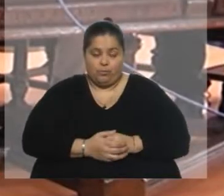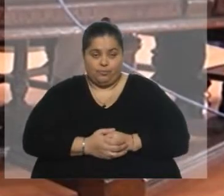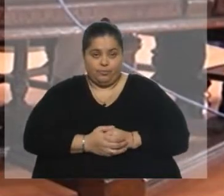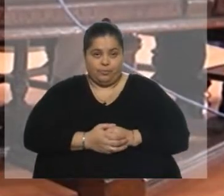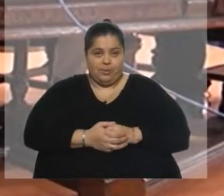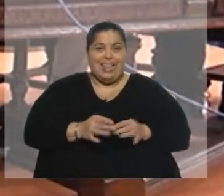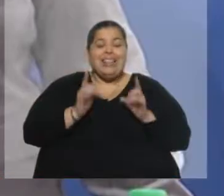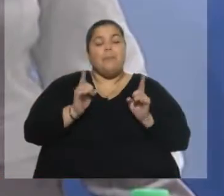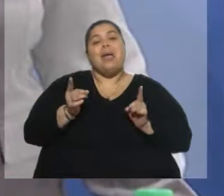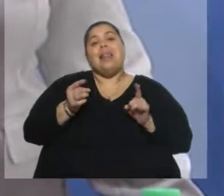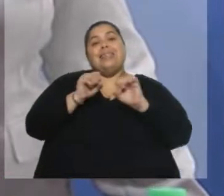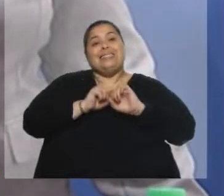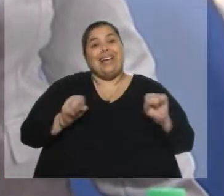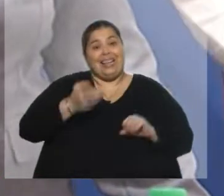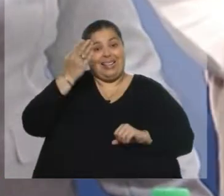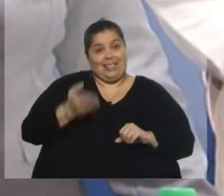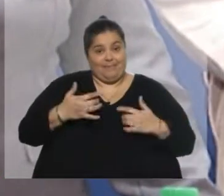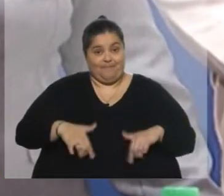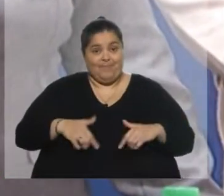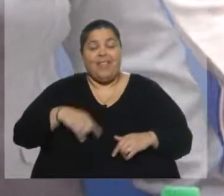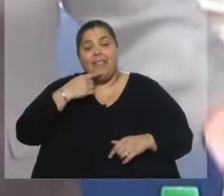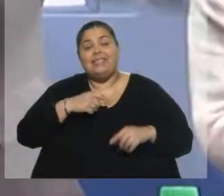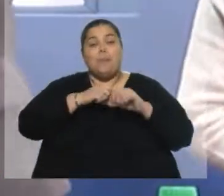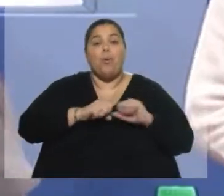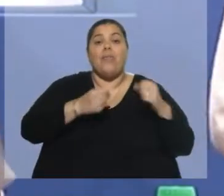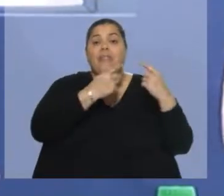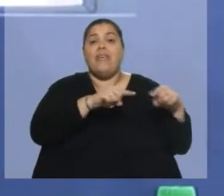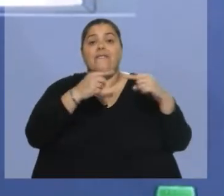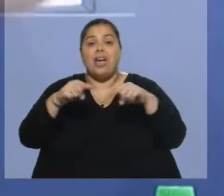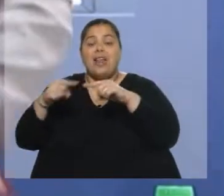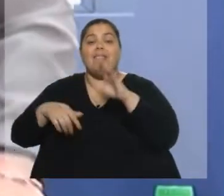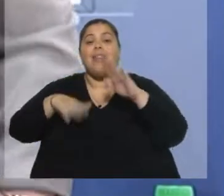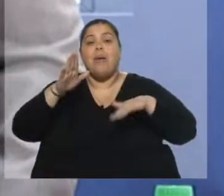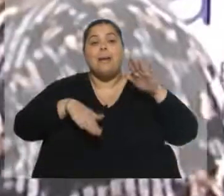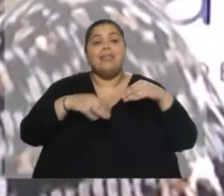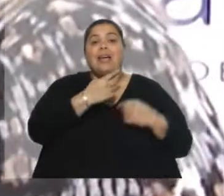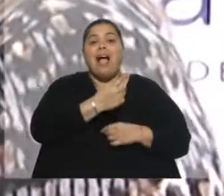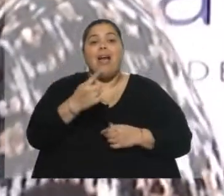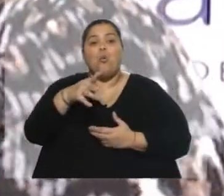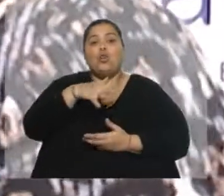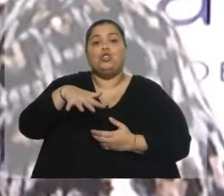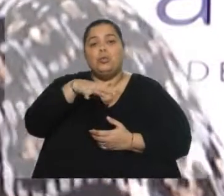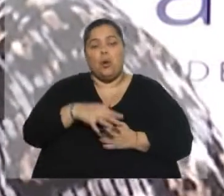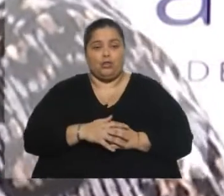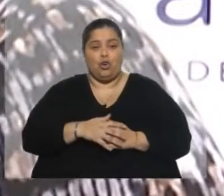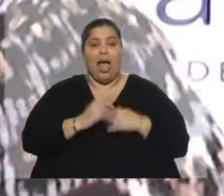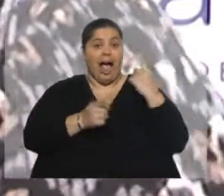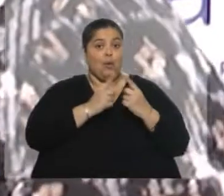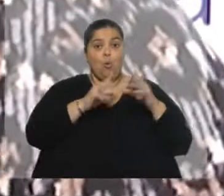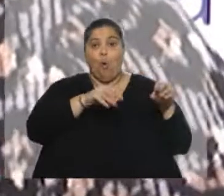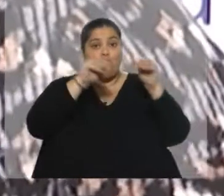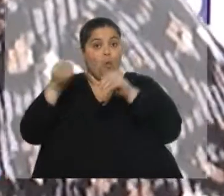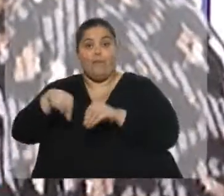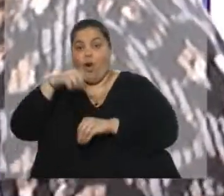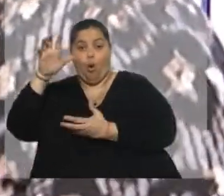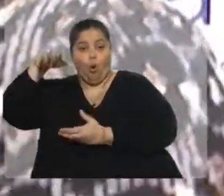la secretaria de Estado puntualizó que podrán ser diferentes dependiendo de las situaciones. Algunas es una relocalización, porque ya sea